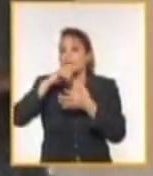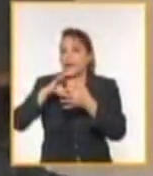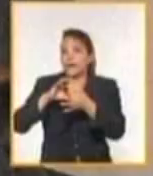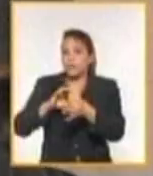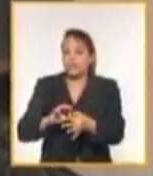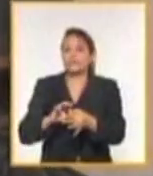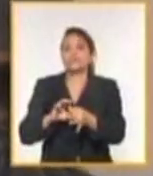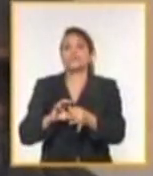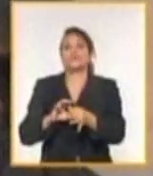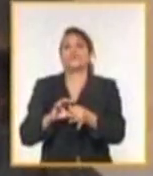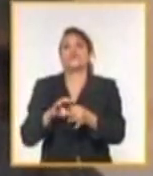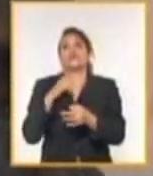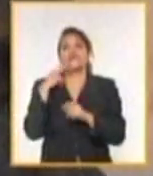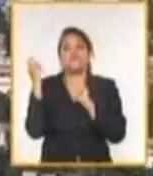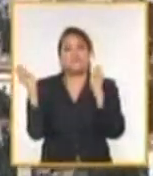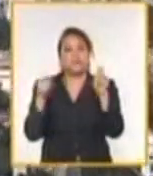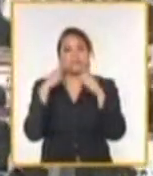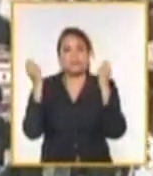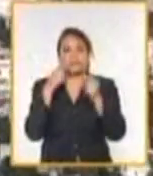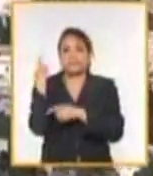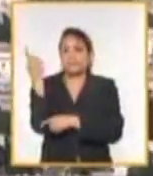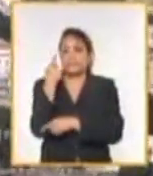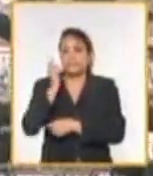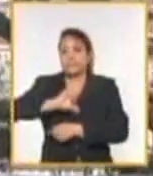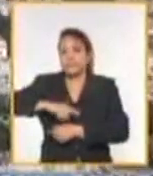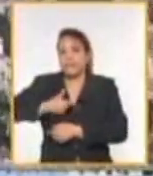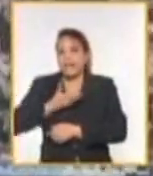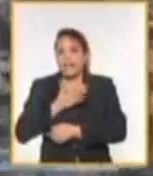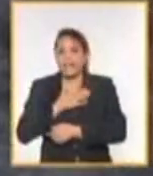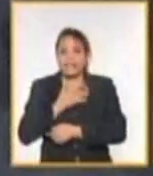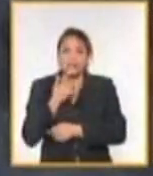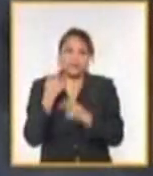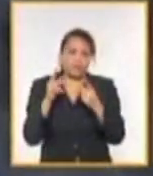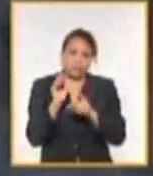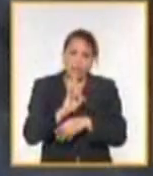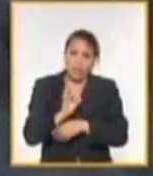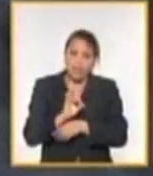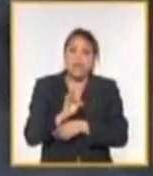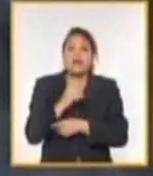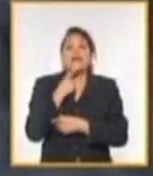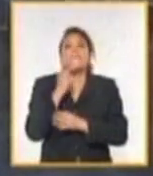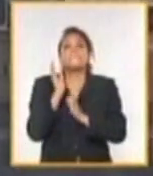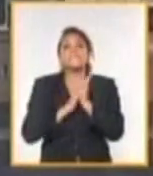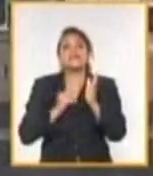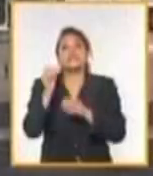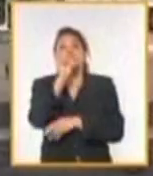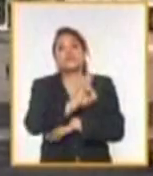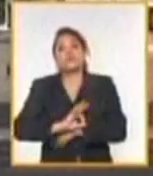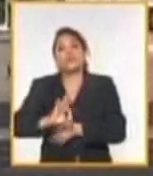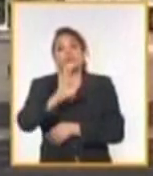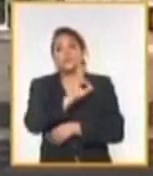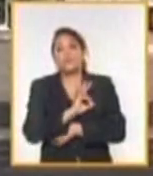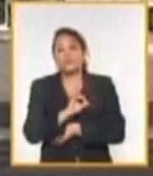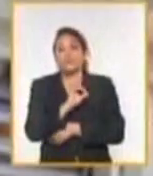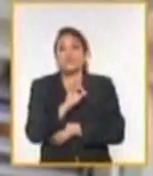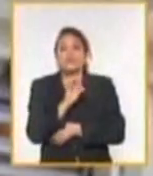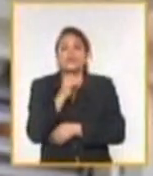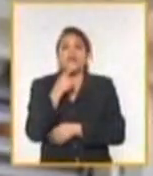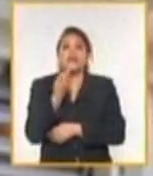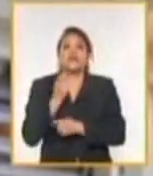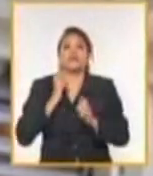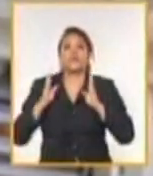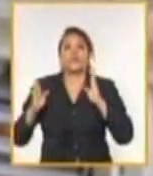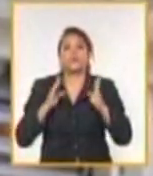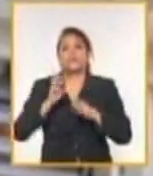tendremos el Festival Nacional de Artistas Aficionados. En el mes de octubre estaremos en la Jornada